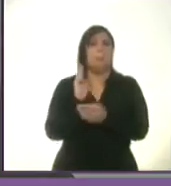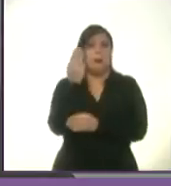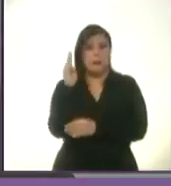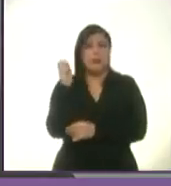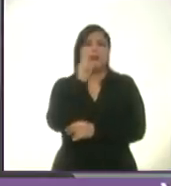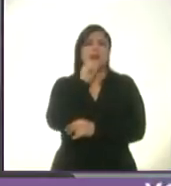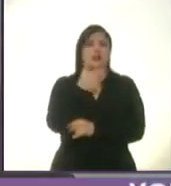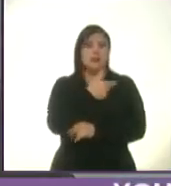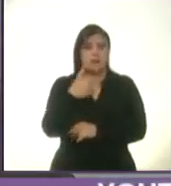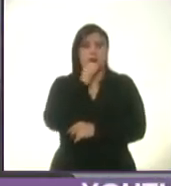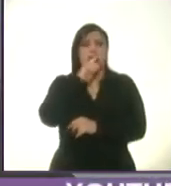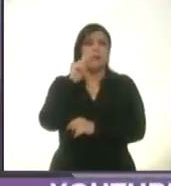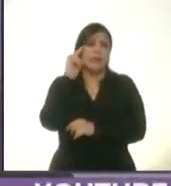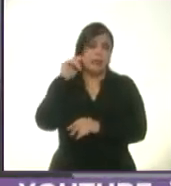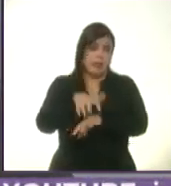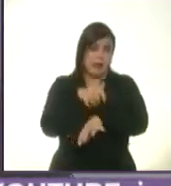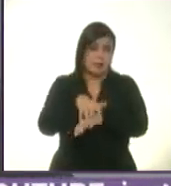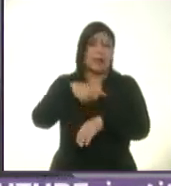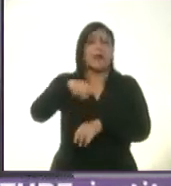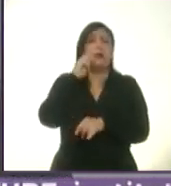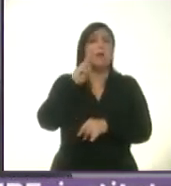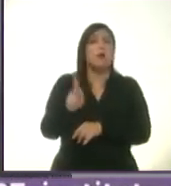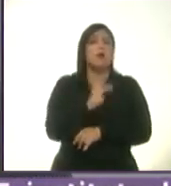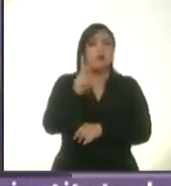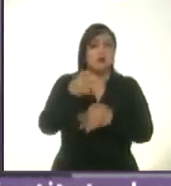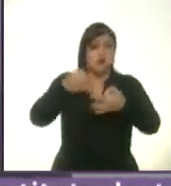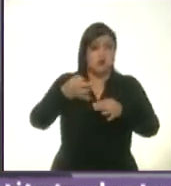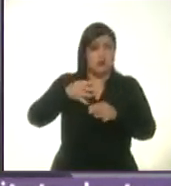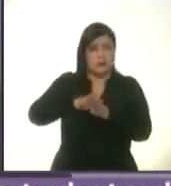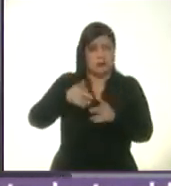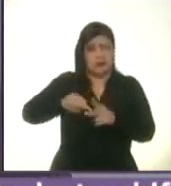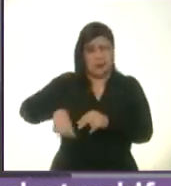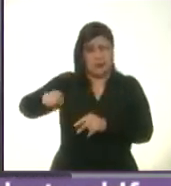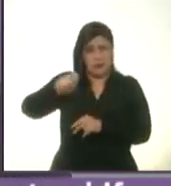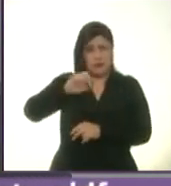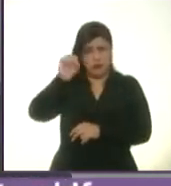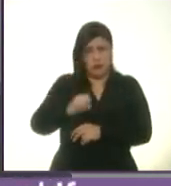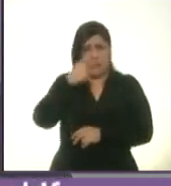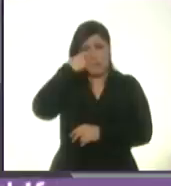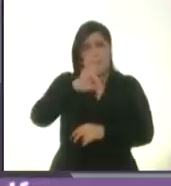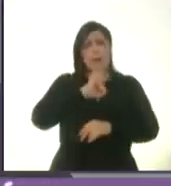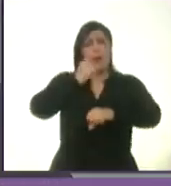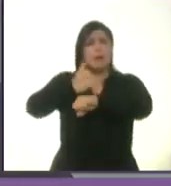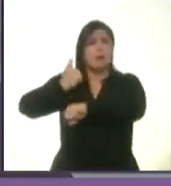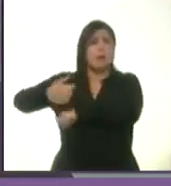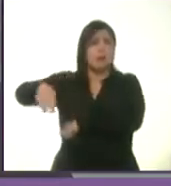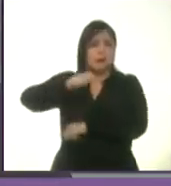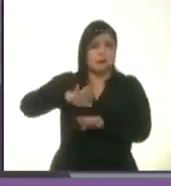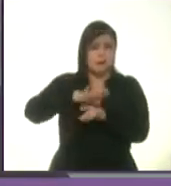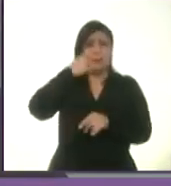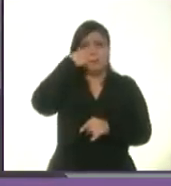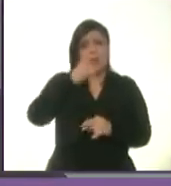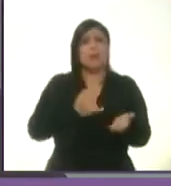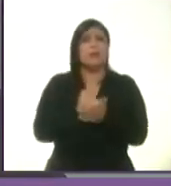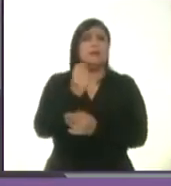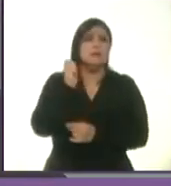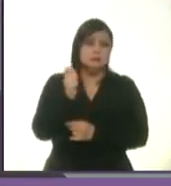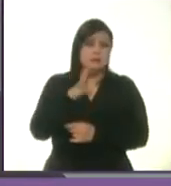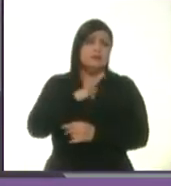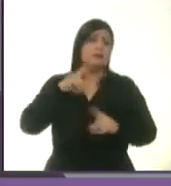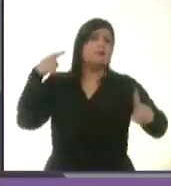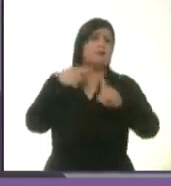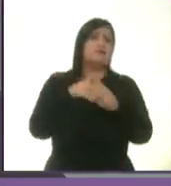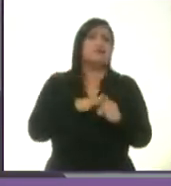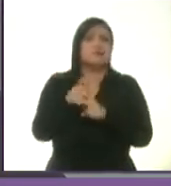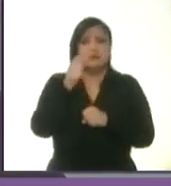y los pueblos originarios del sur asentados en áreas de conservación derivado esta declaratoria y con el objetivo